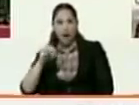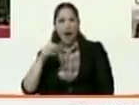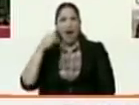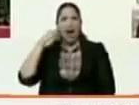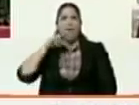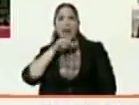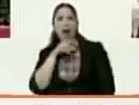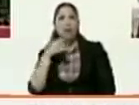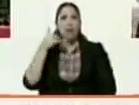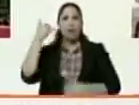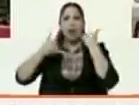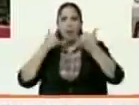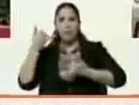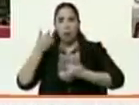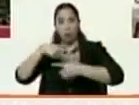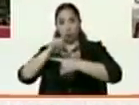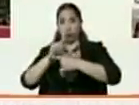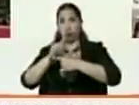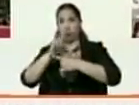la primera vez, no, fue en Barina.